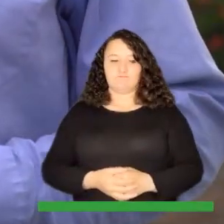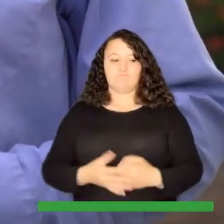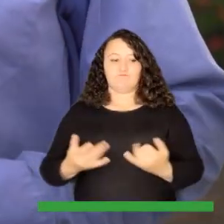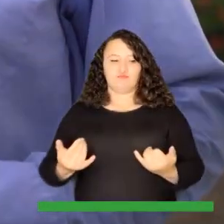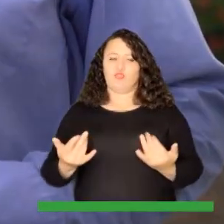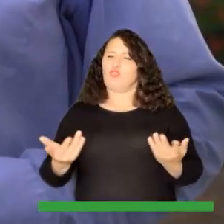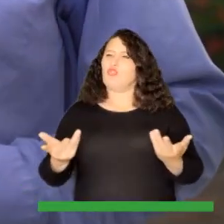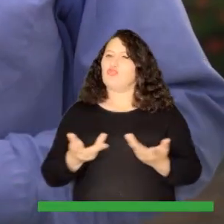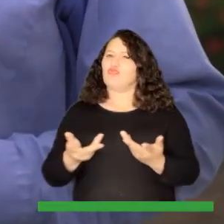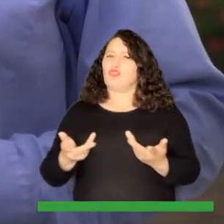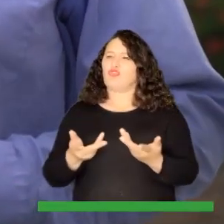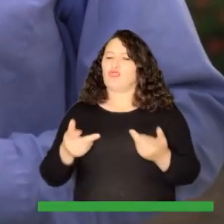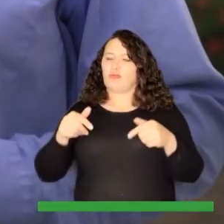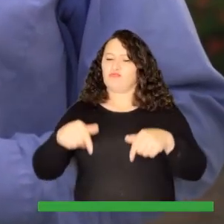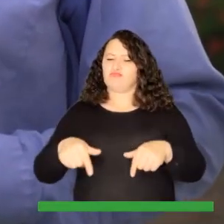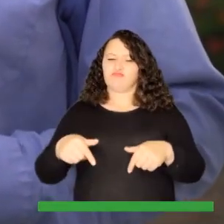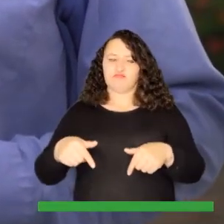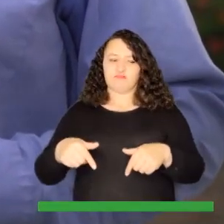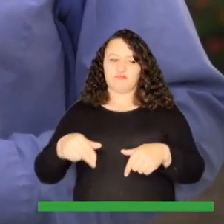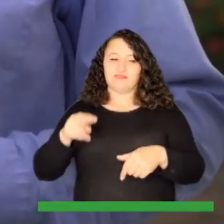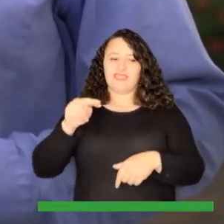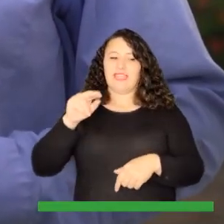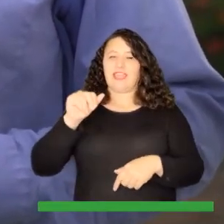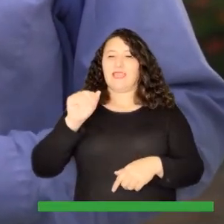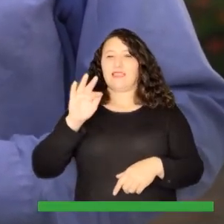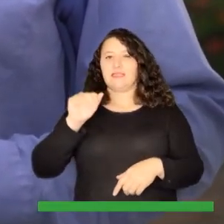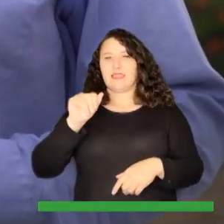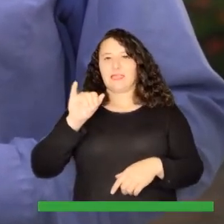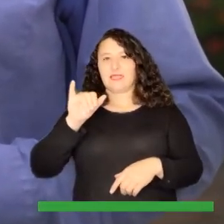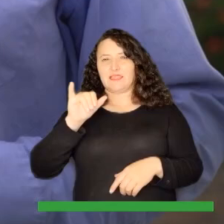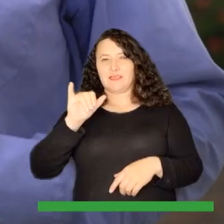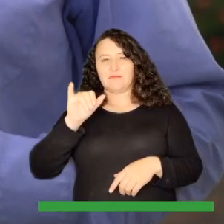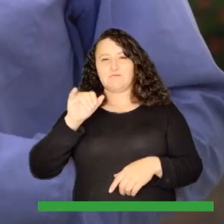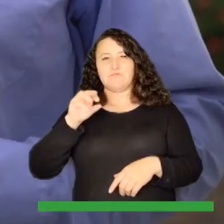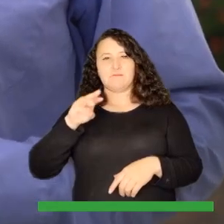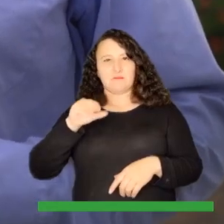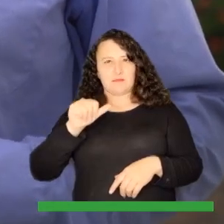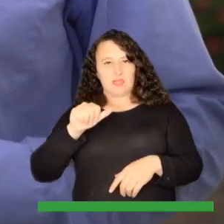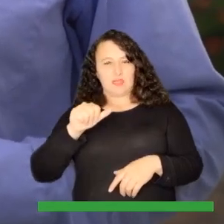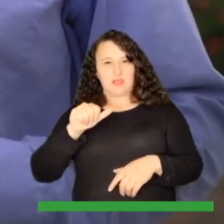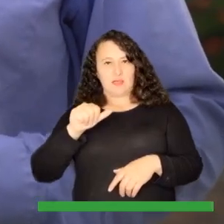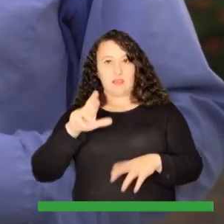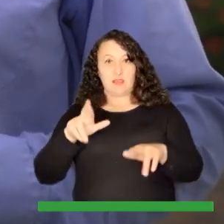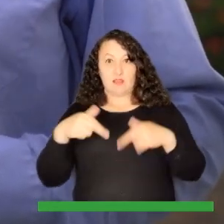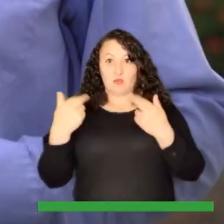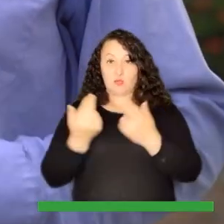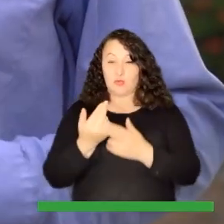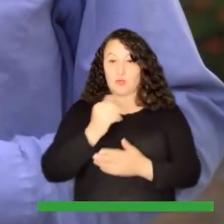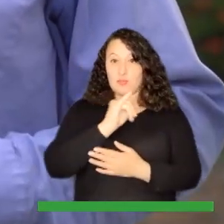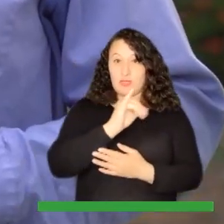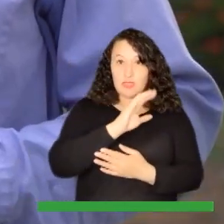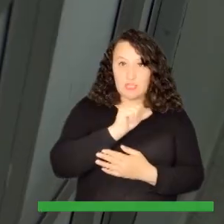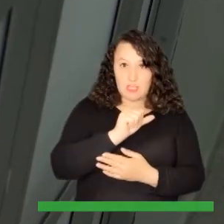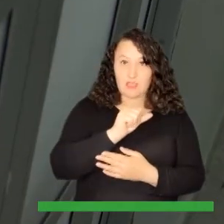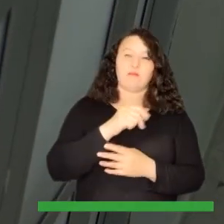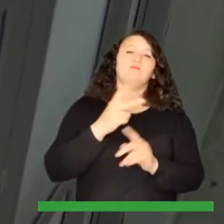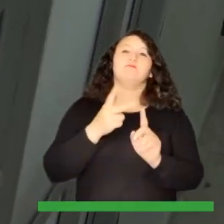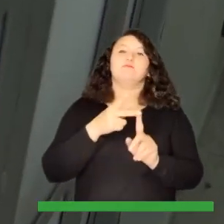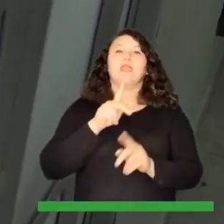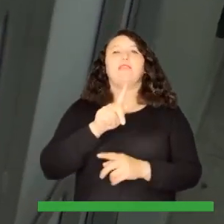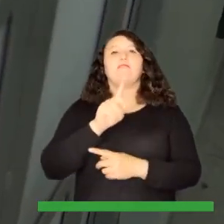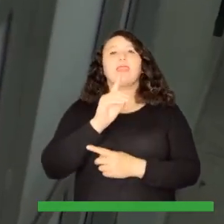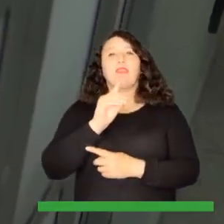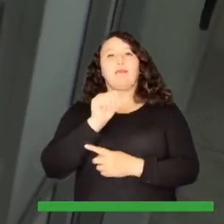hoy nos encontramos en el Centro de Investigación Nataima, reunidos con el IICA, la FDA, el Instituto